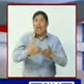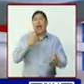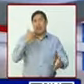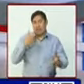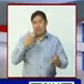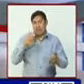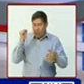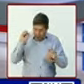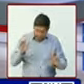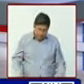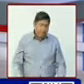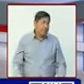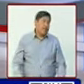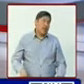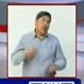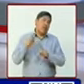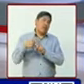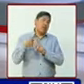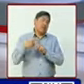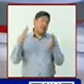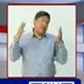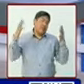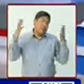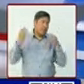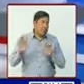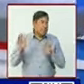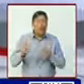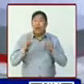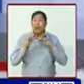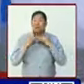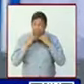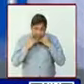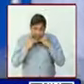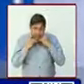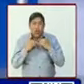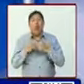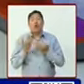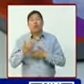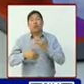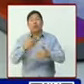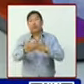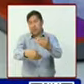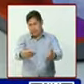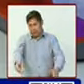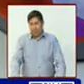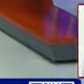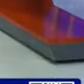supuesto. Pero bueno, que sea en buena hora para don Richard y vamos a estar pendientes de cómo va su evolución.